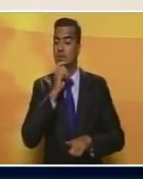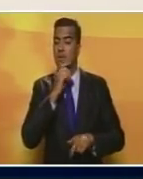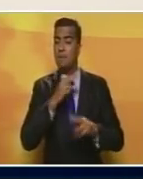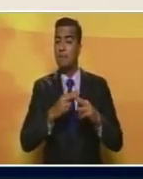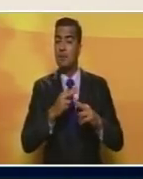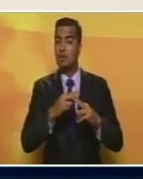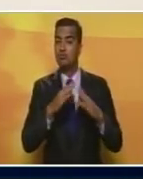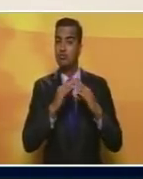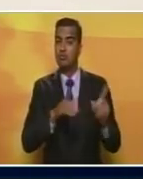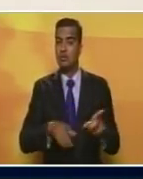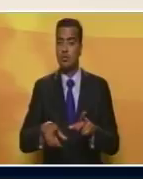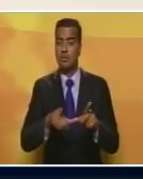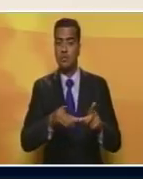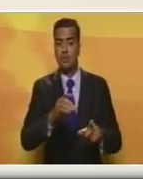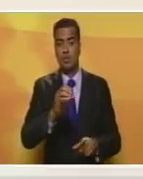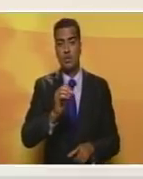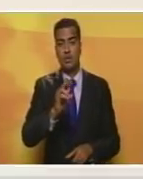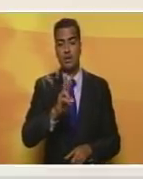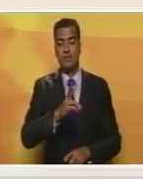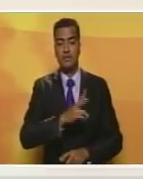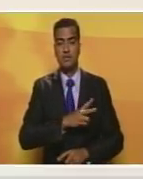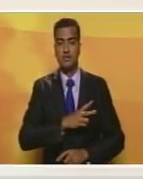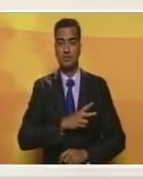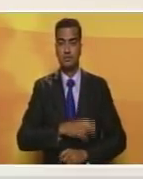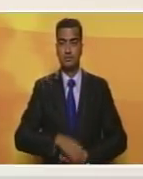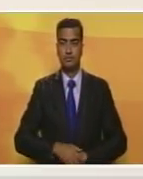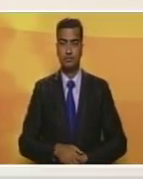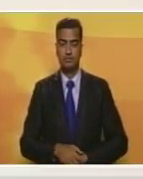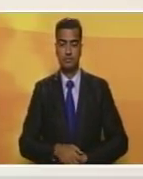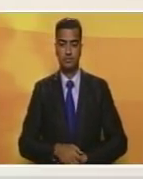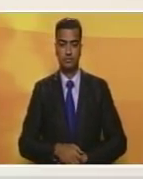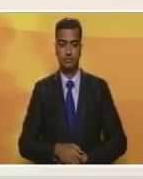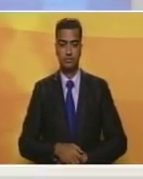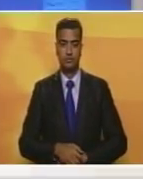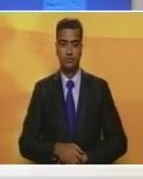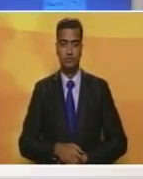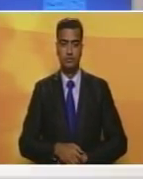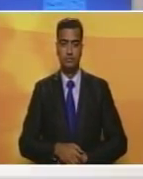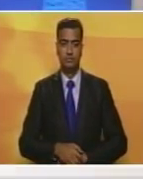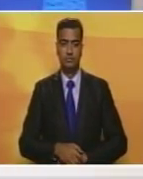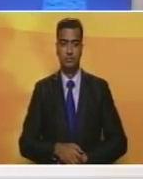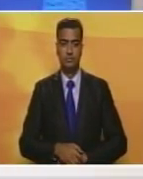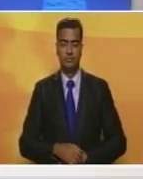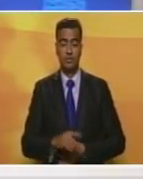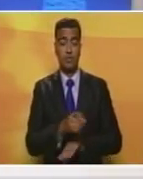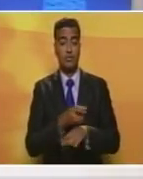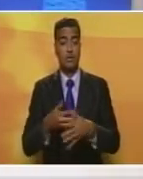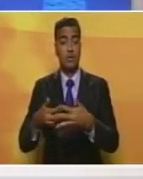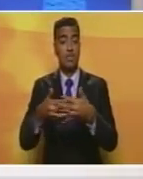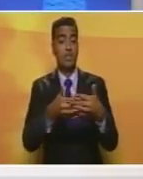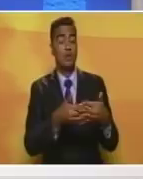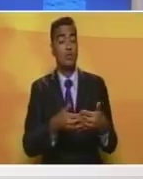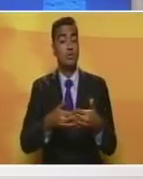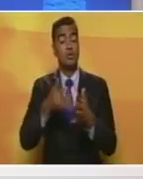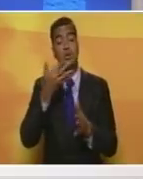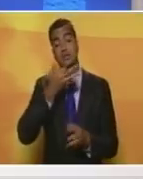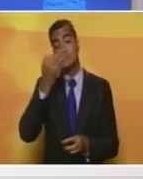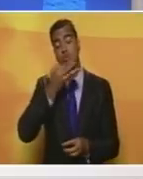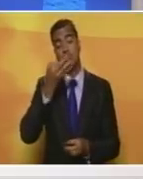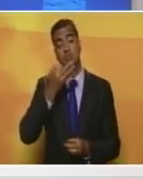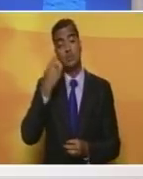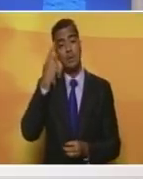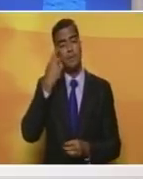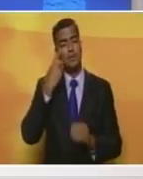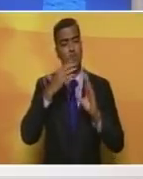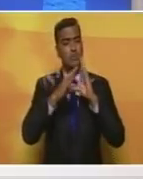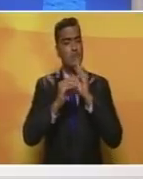Nacional. Dejó claro que accionan sin distinción política por tratarse del tema de la salud, por lo que exigen al Gobierno Nacional mayor